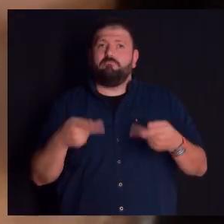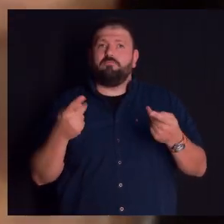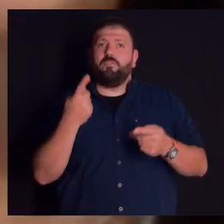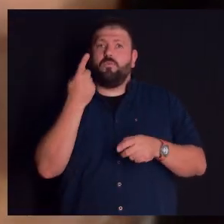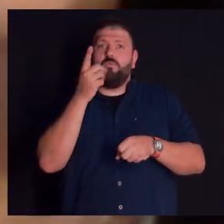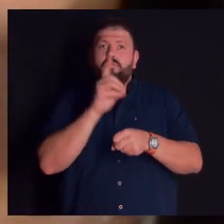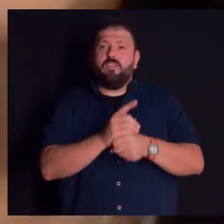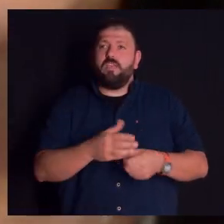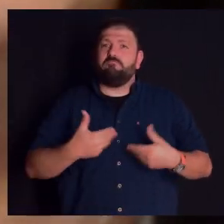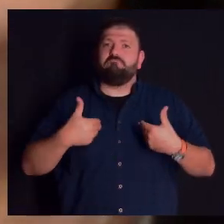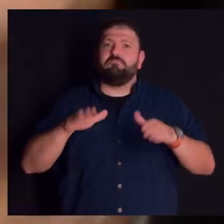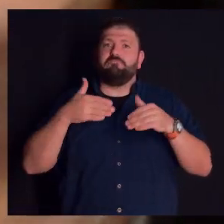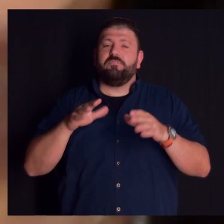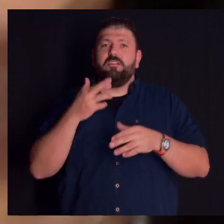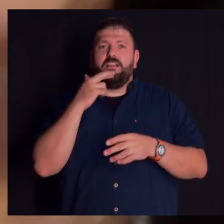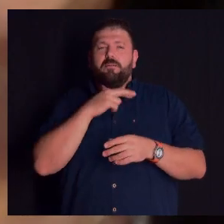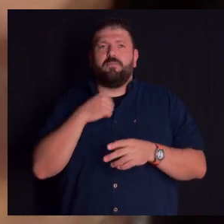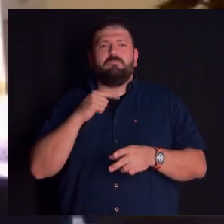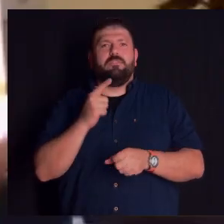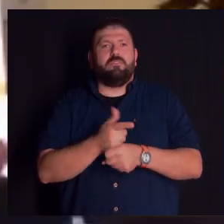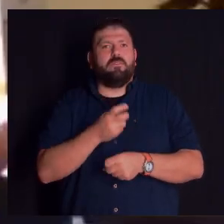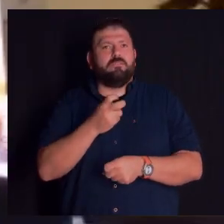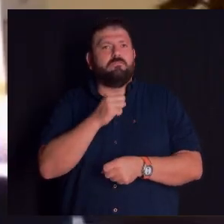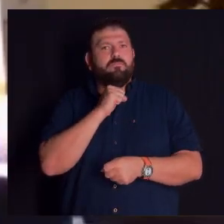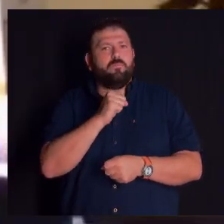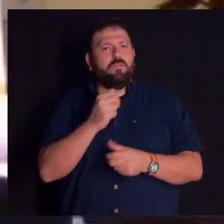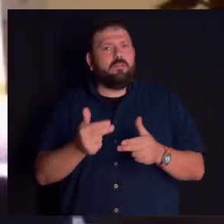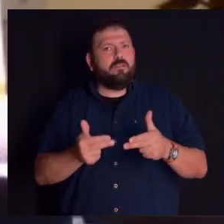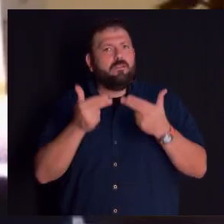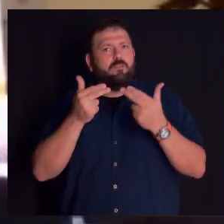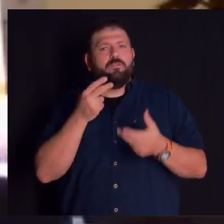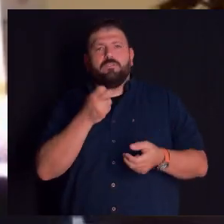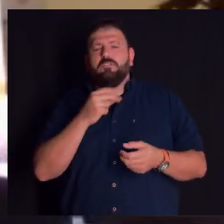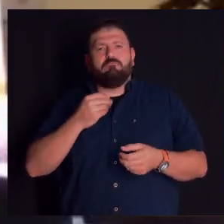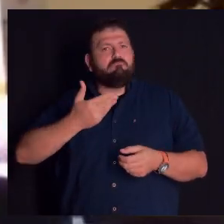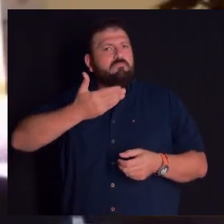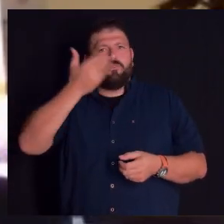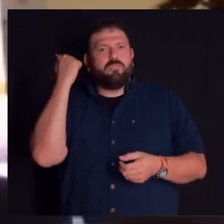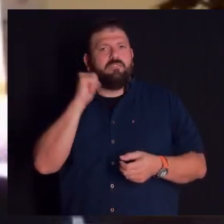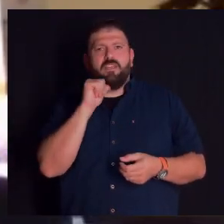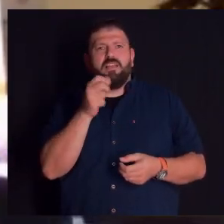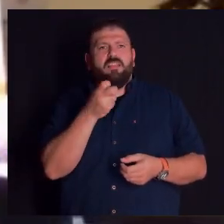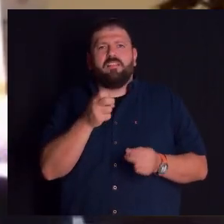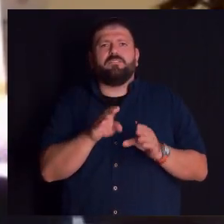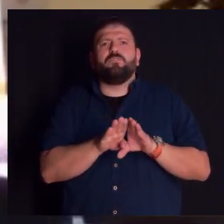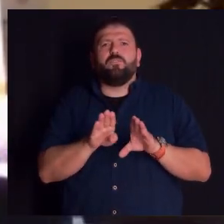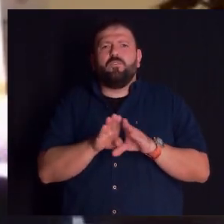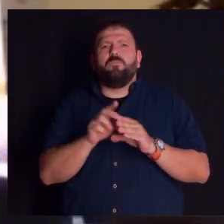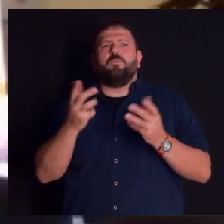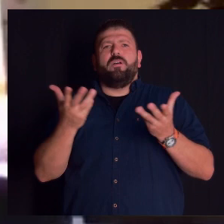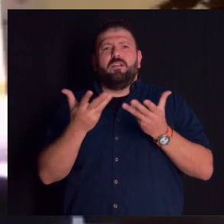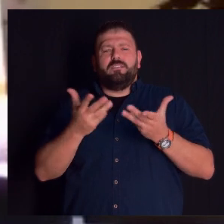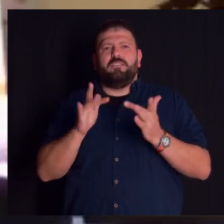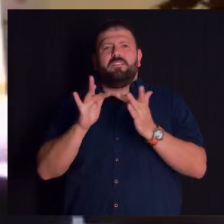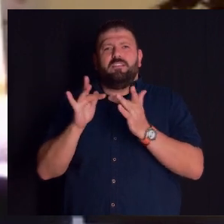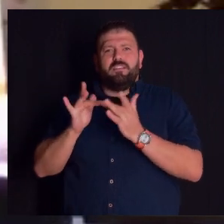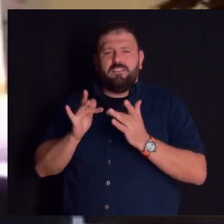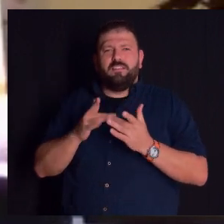day. Cuando me di cuenta después, como yo no sabía nada de esto, And me di because I cuenta de que didn't empezamos de know de anything hacer redes, about de hacer that,